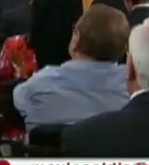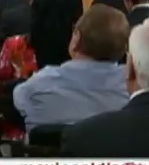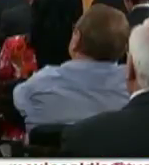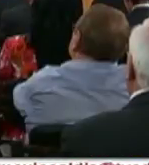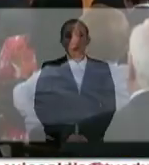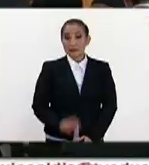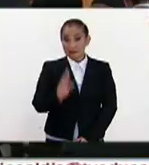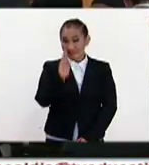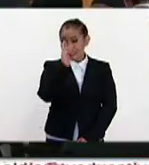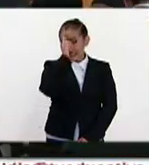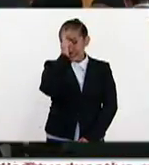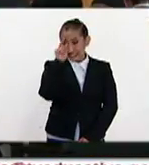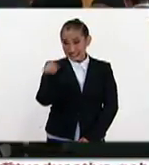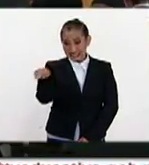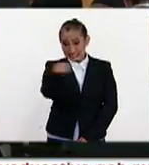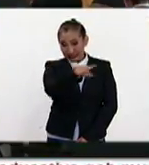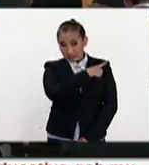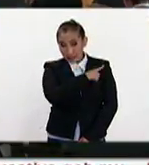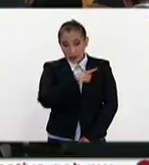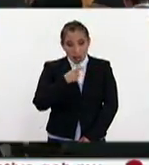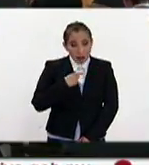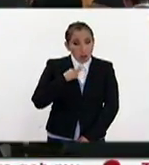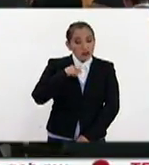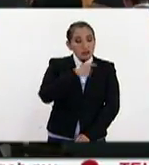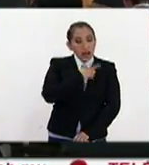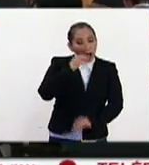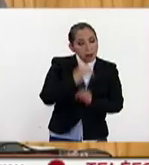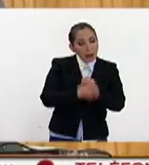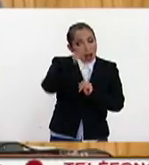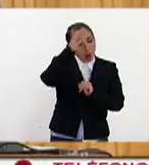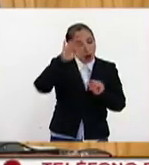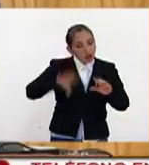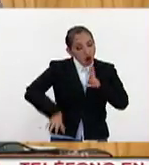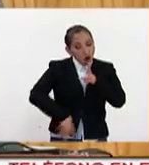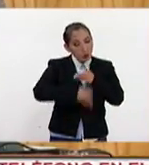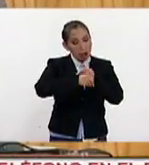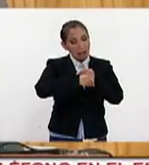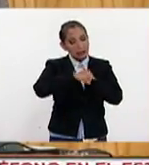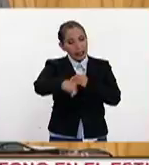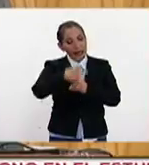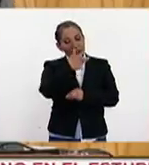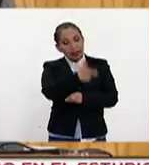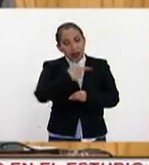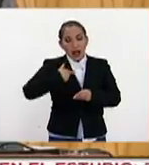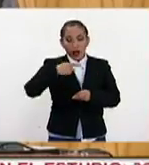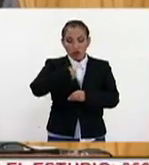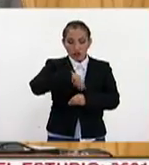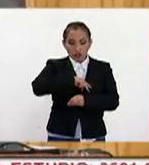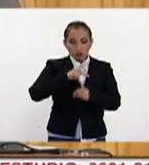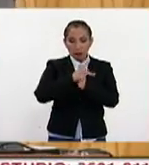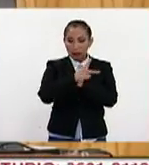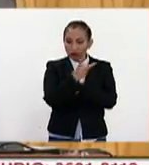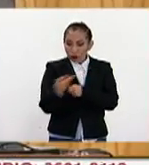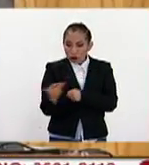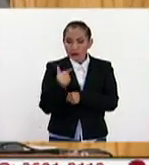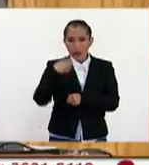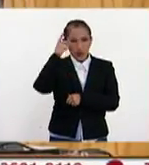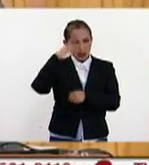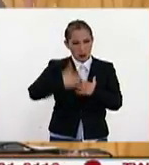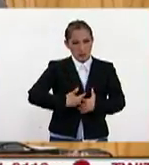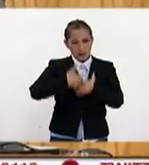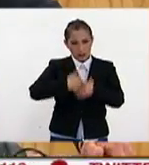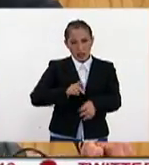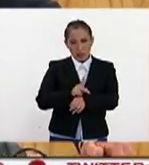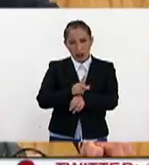Y les recuerdo, tenemos que tratar de concluir el acuerdo complementario económico entre nuestros países. Empresarios de